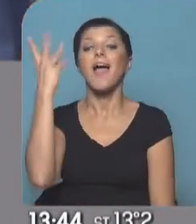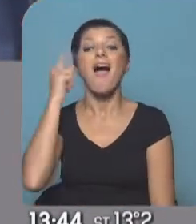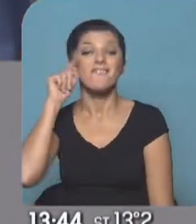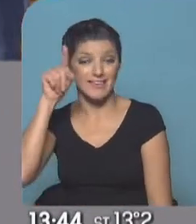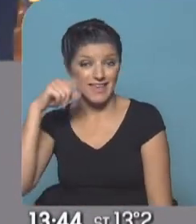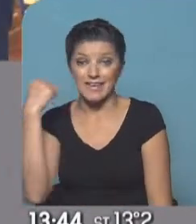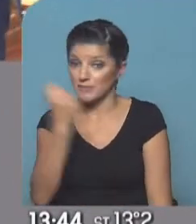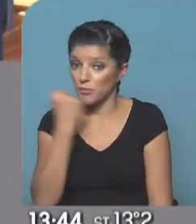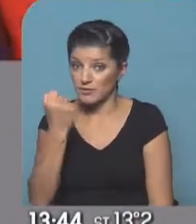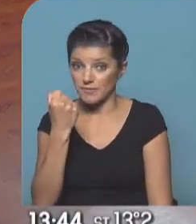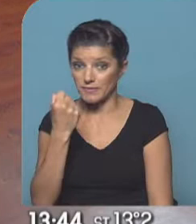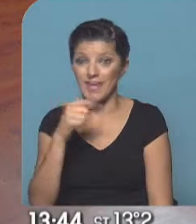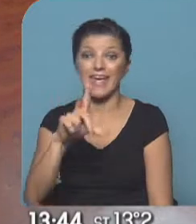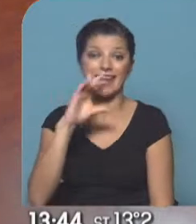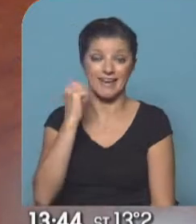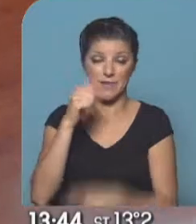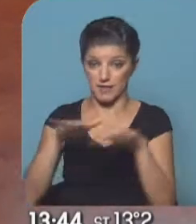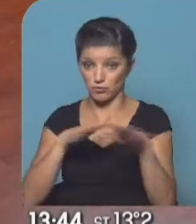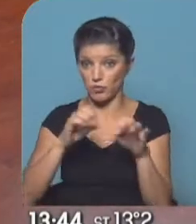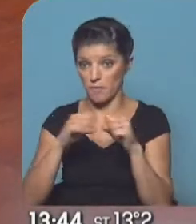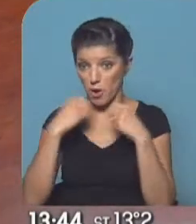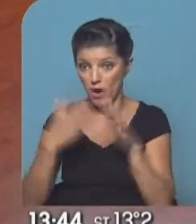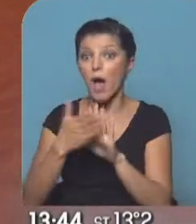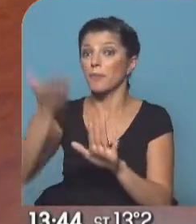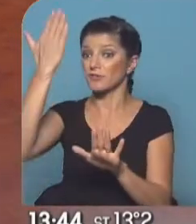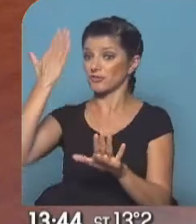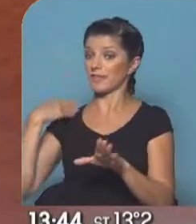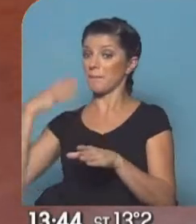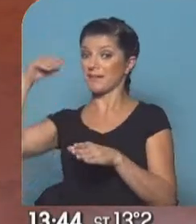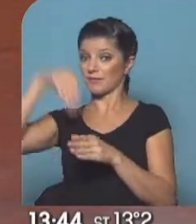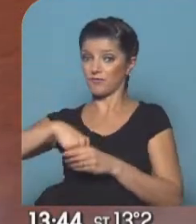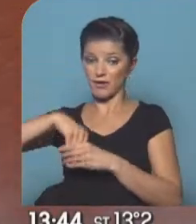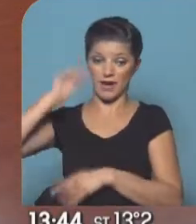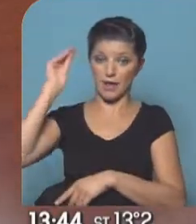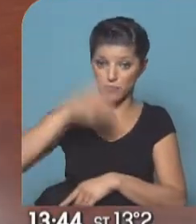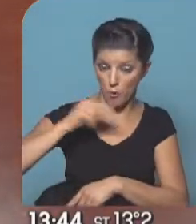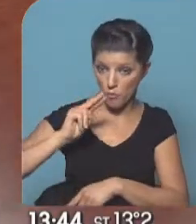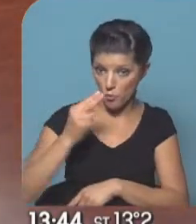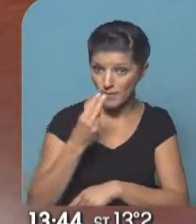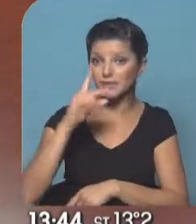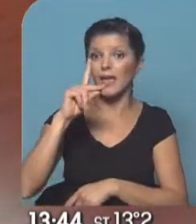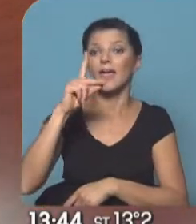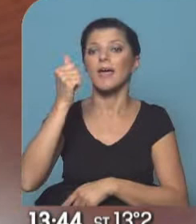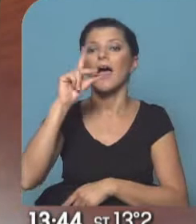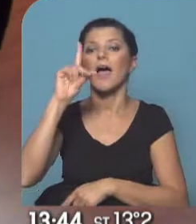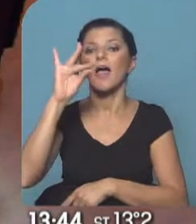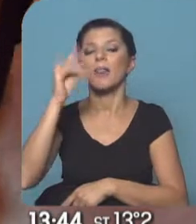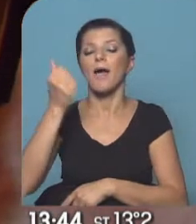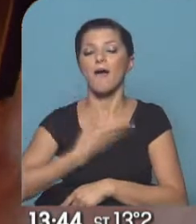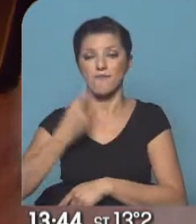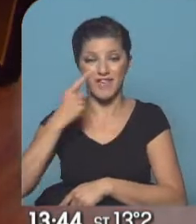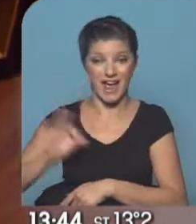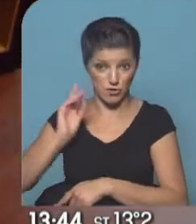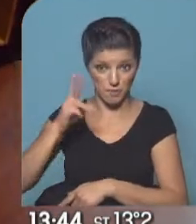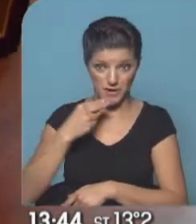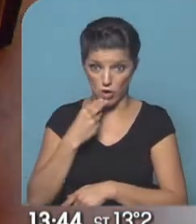importante recomponer la situación en Libia después de haber participado de la caída y la muerte de Gaddafi en octubre de 2011.